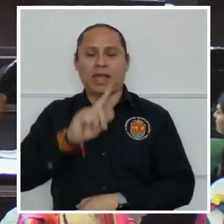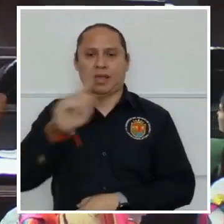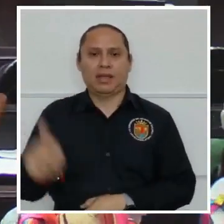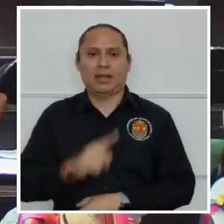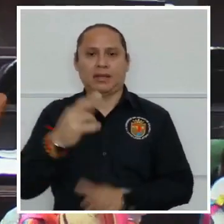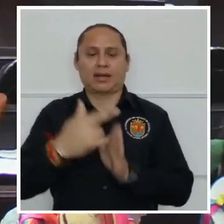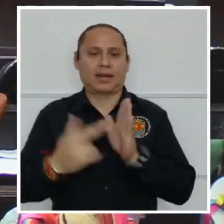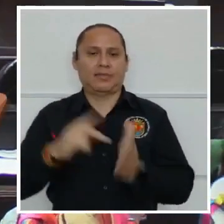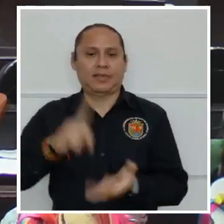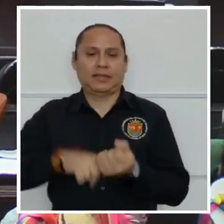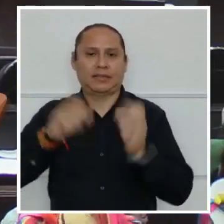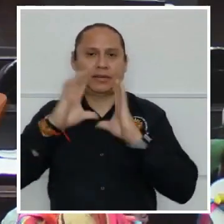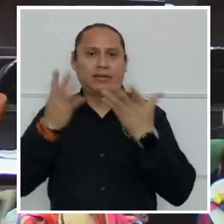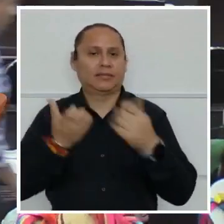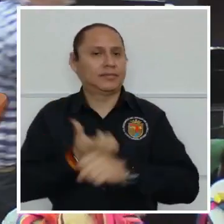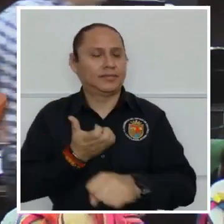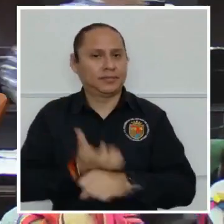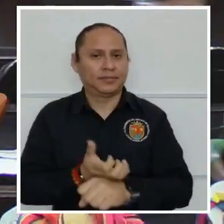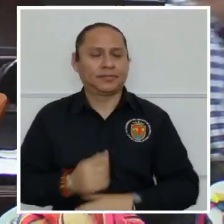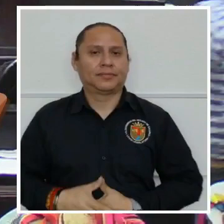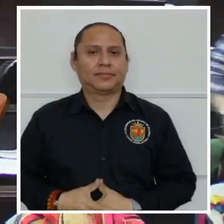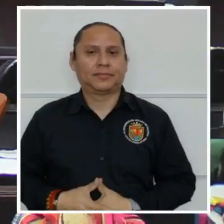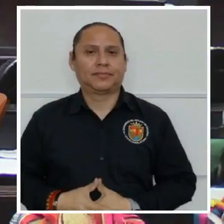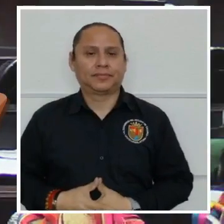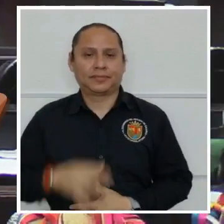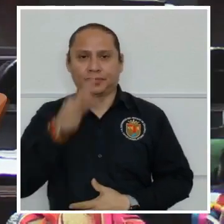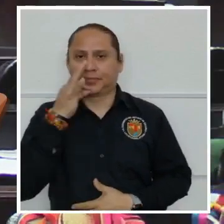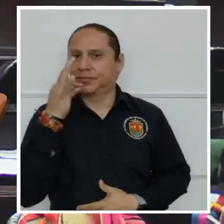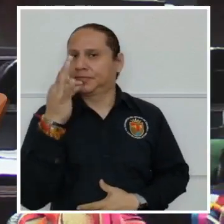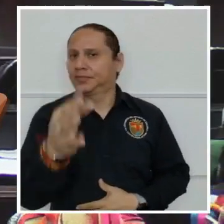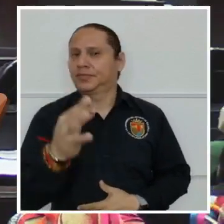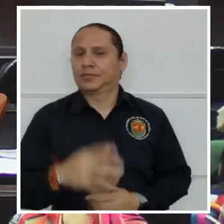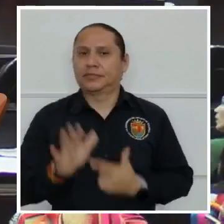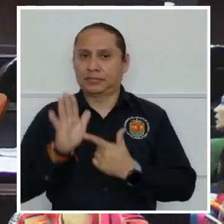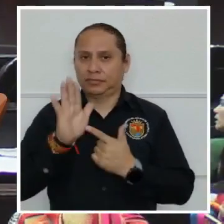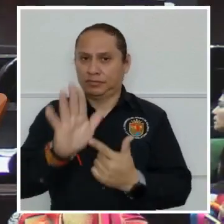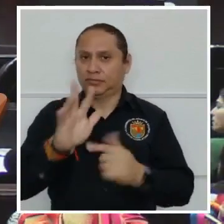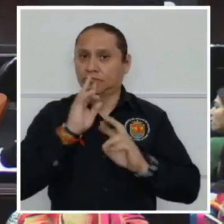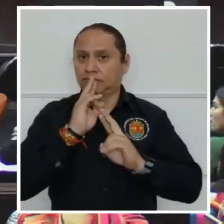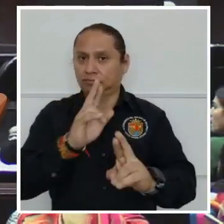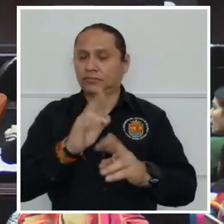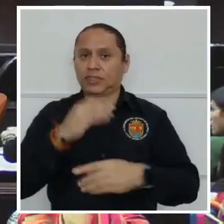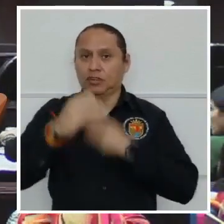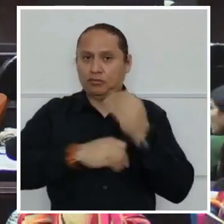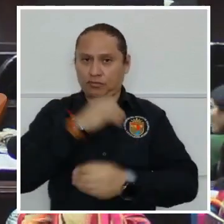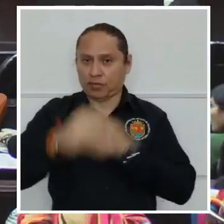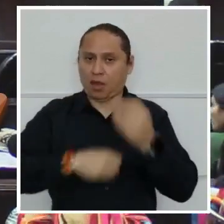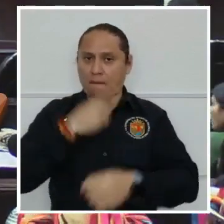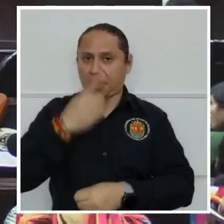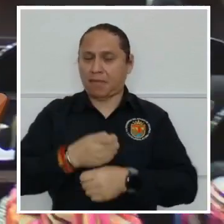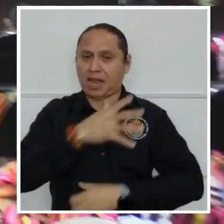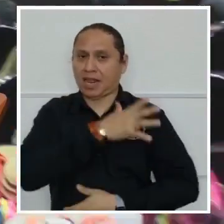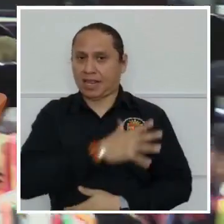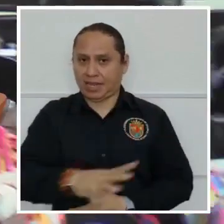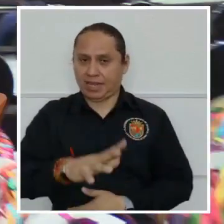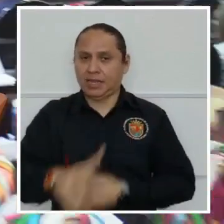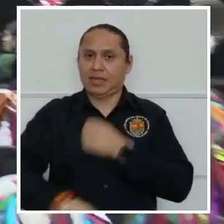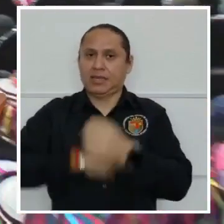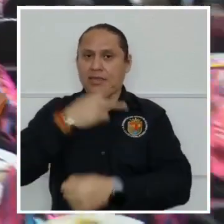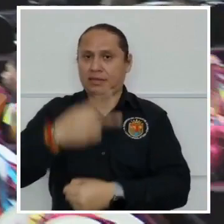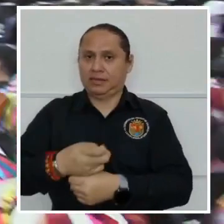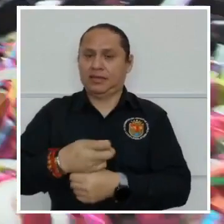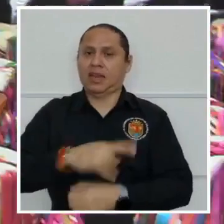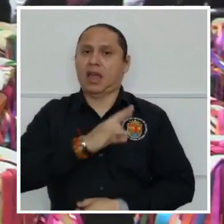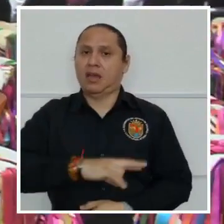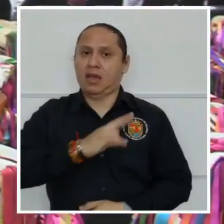Reglamento Interior de este Poder Legislativo, se les informa que el presente dictamen se discutirá en lo general y